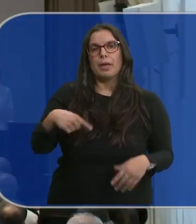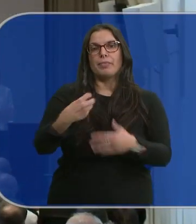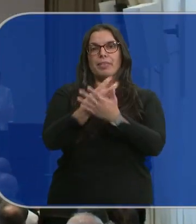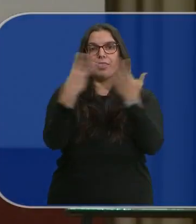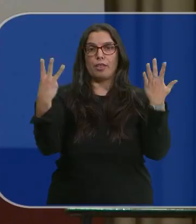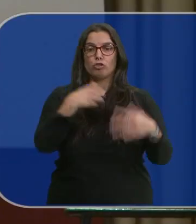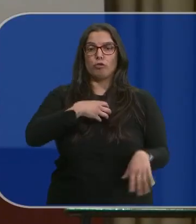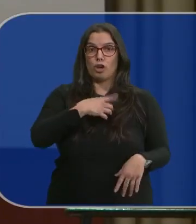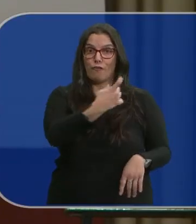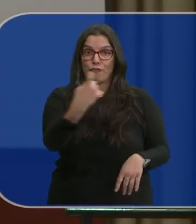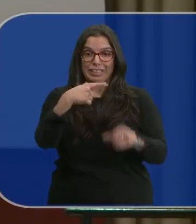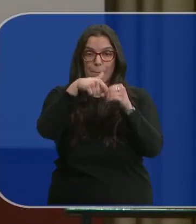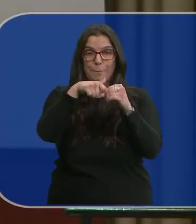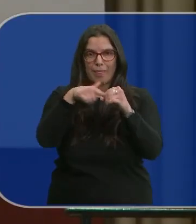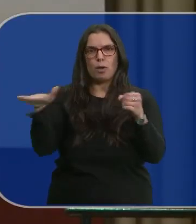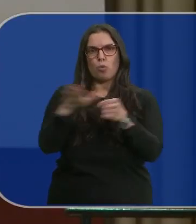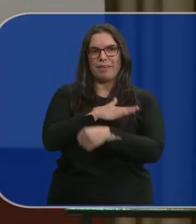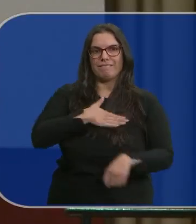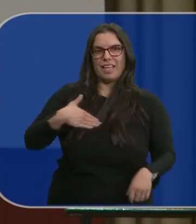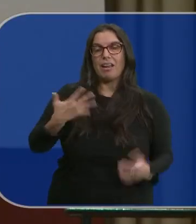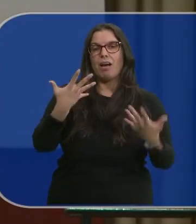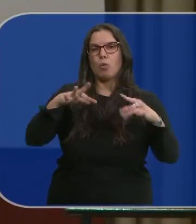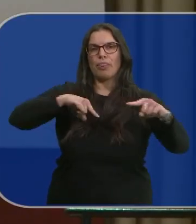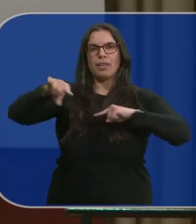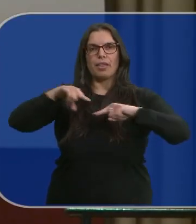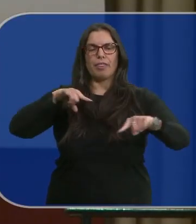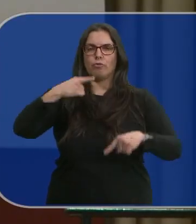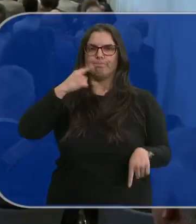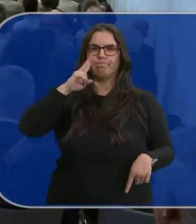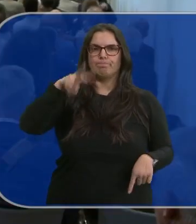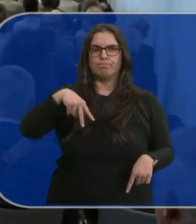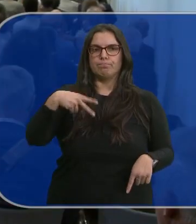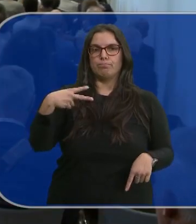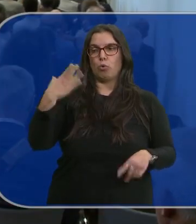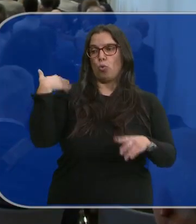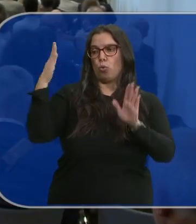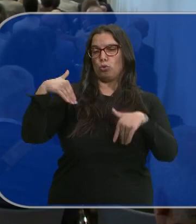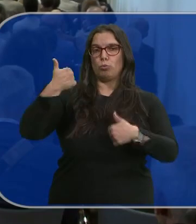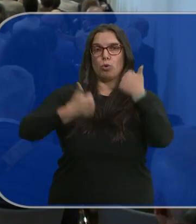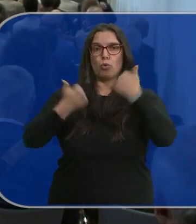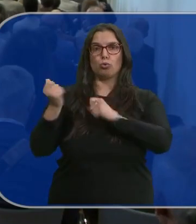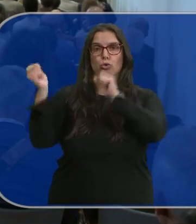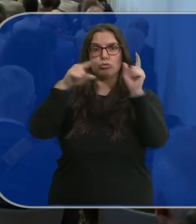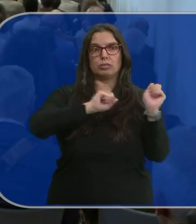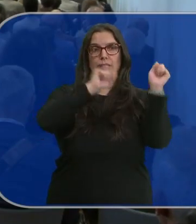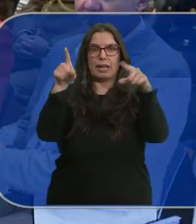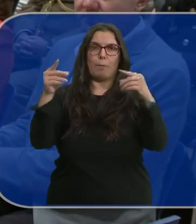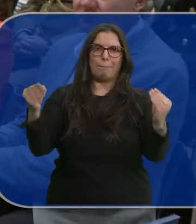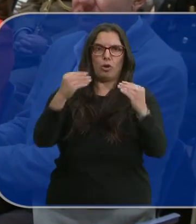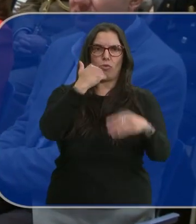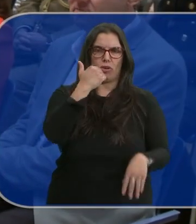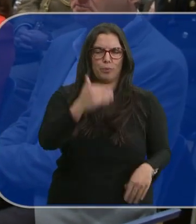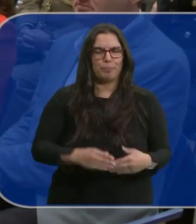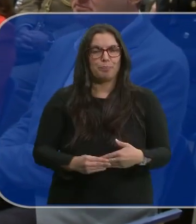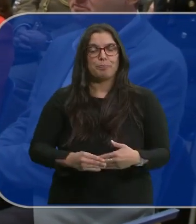18 vacantes de funcionario de carrera disponibles, aunque desde la dirección reconocen que el último concurso de traslados ha permitido mejorar